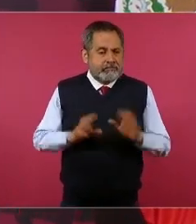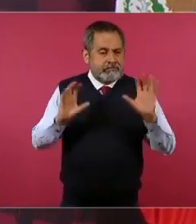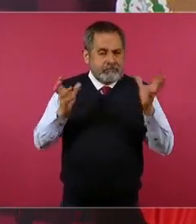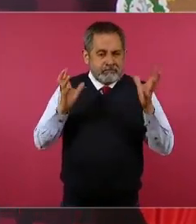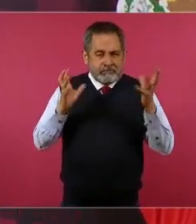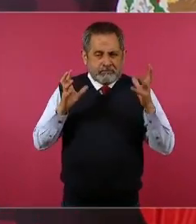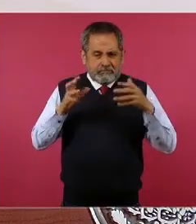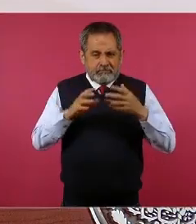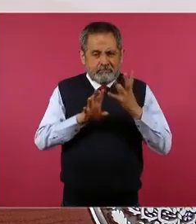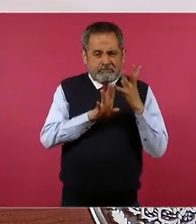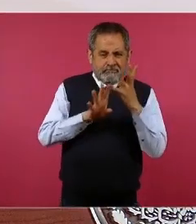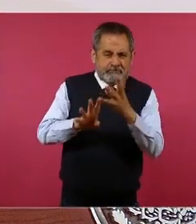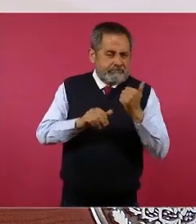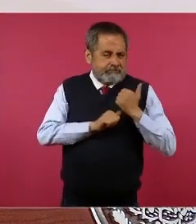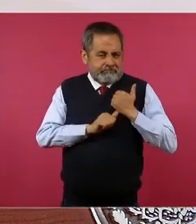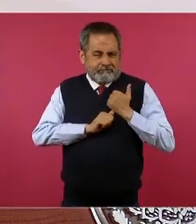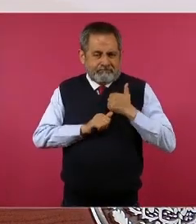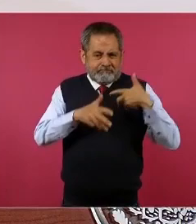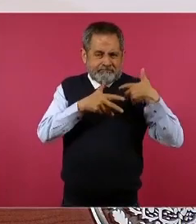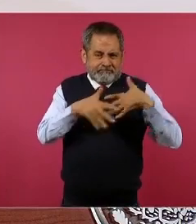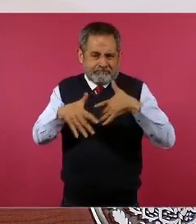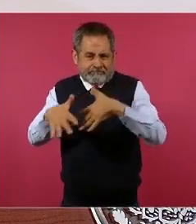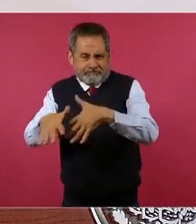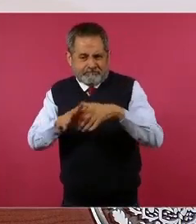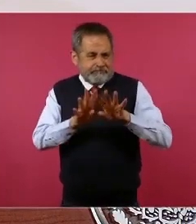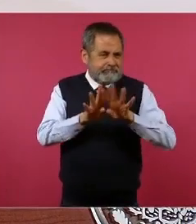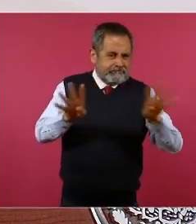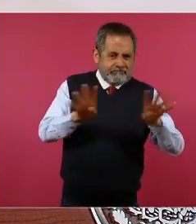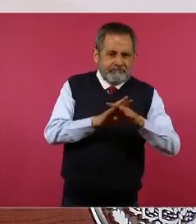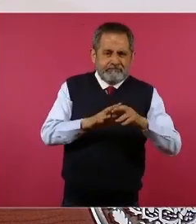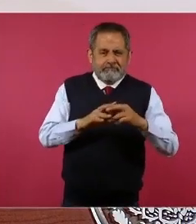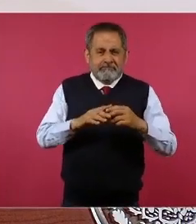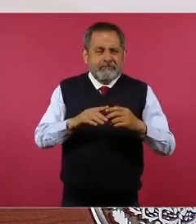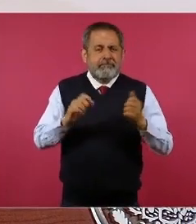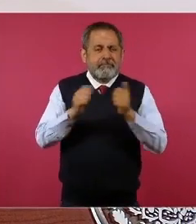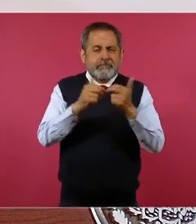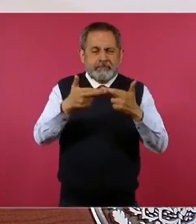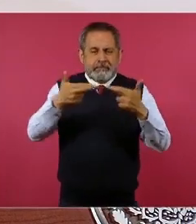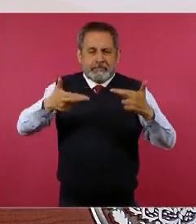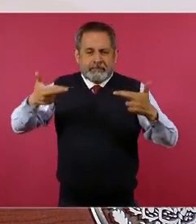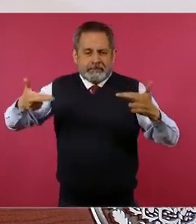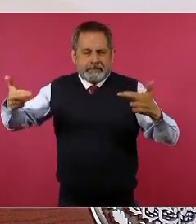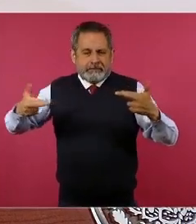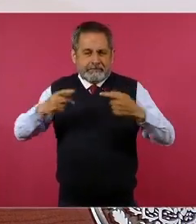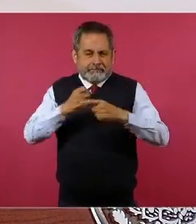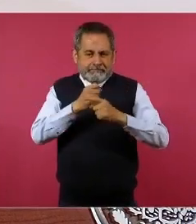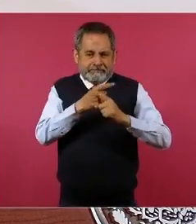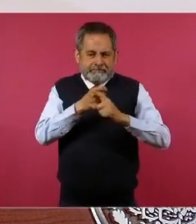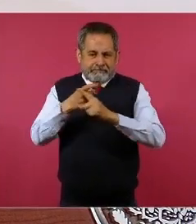desplazamientos de tropas y las alambradas, y